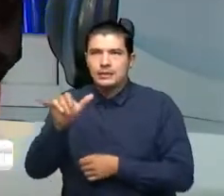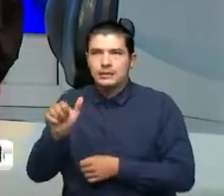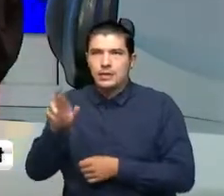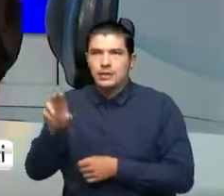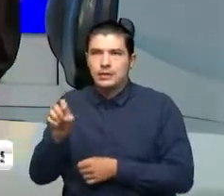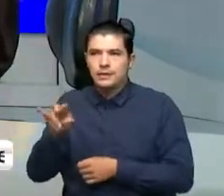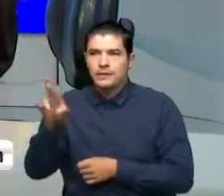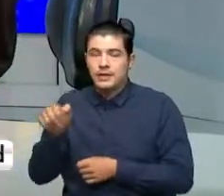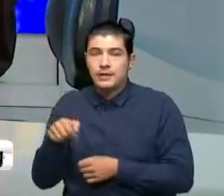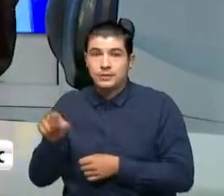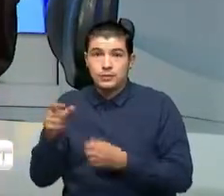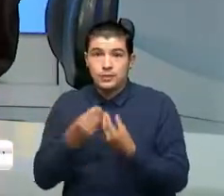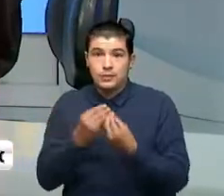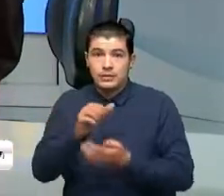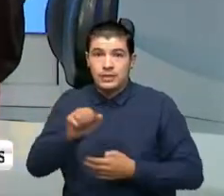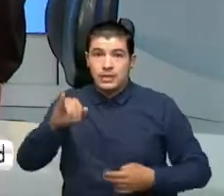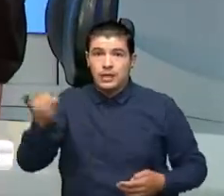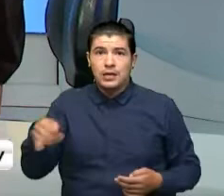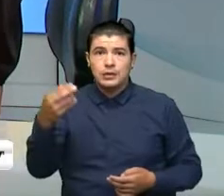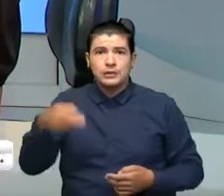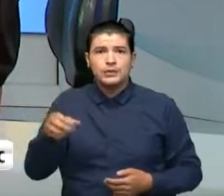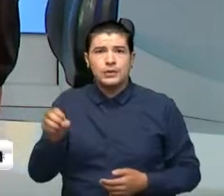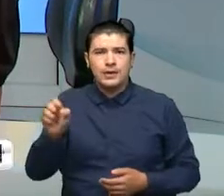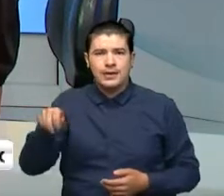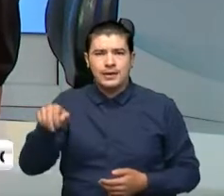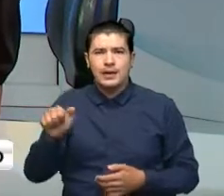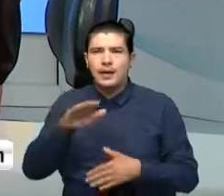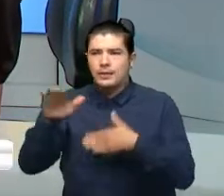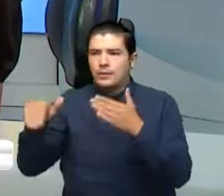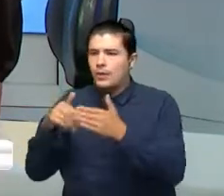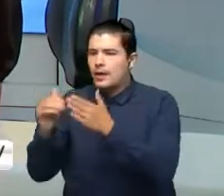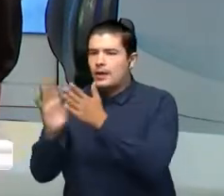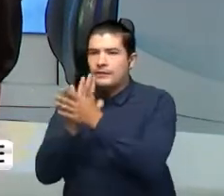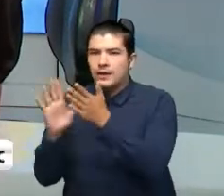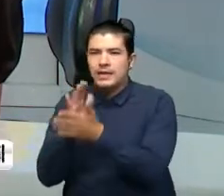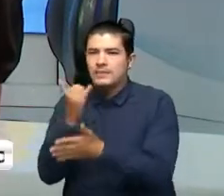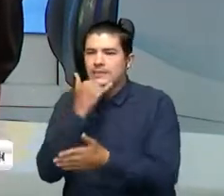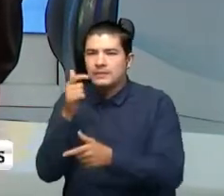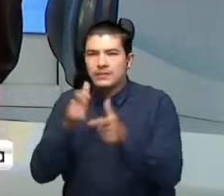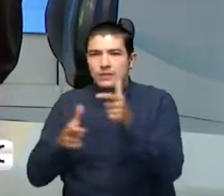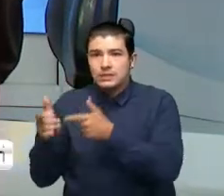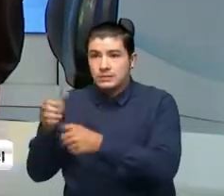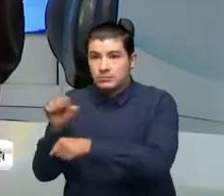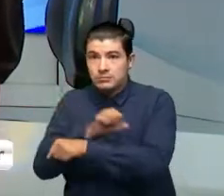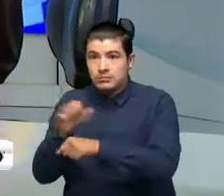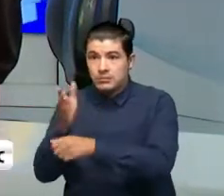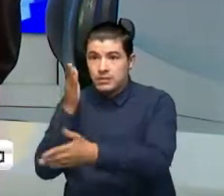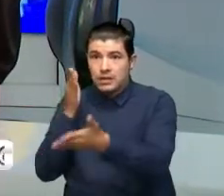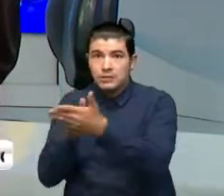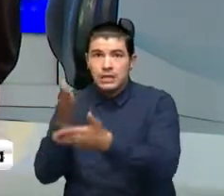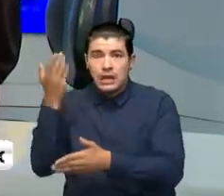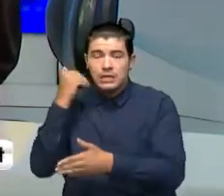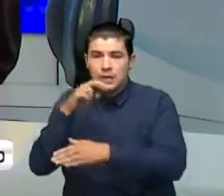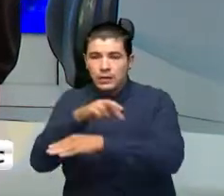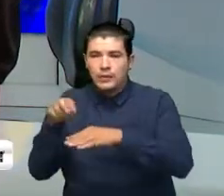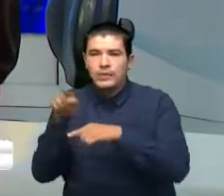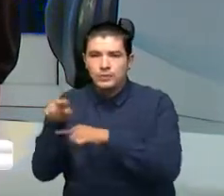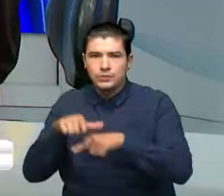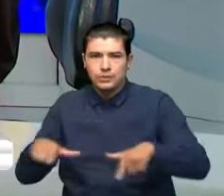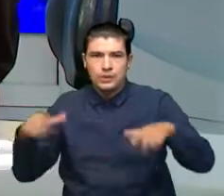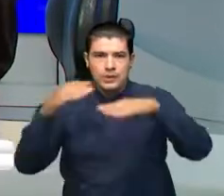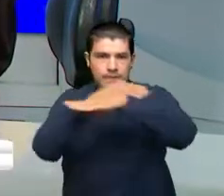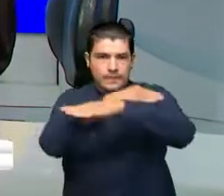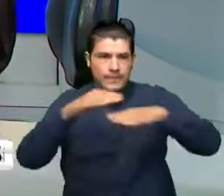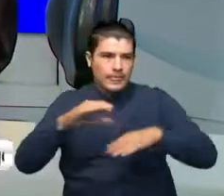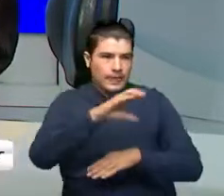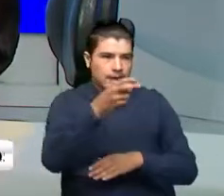Joana Adarme nos entrega a esta hora de la tarde los detalles de las denuncias de muchos conductores quienes han sido atracados en la vía que de Chitagá